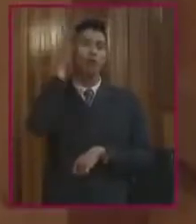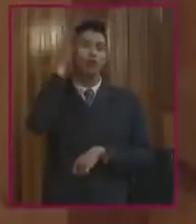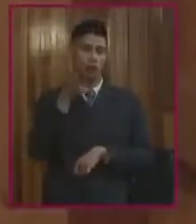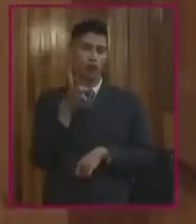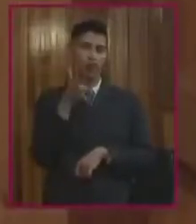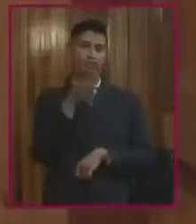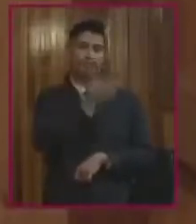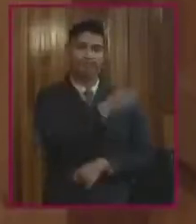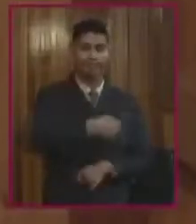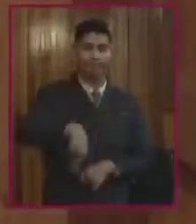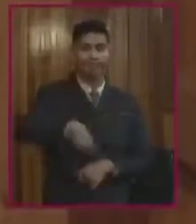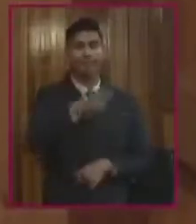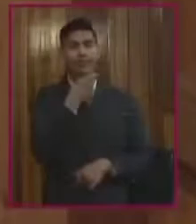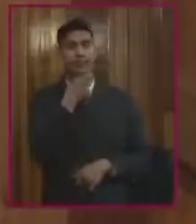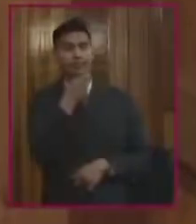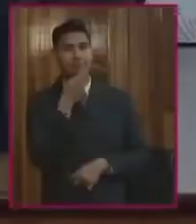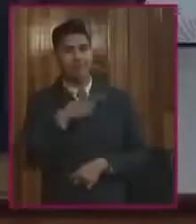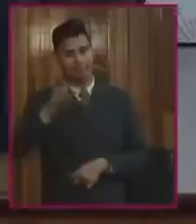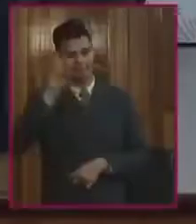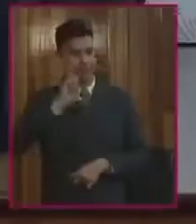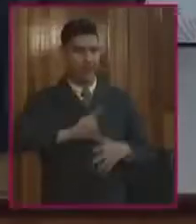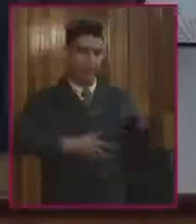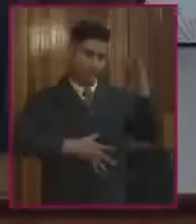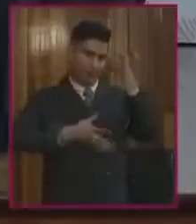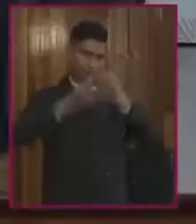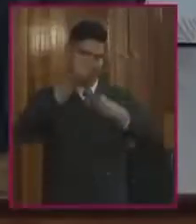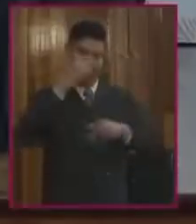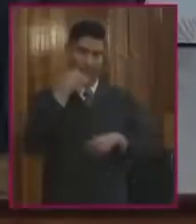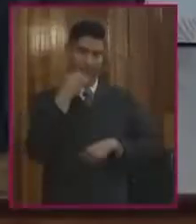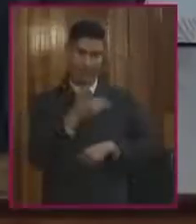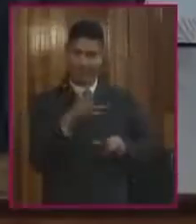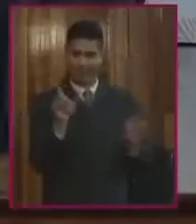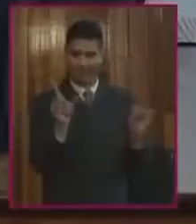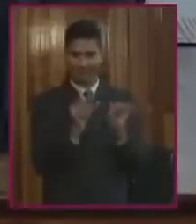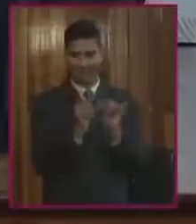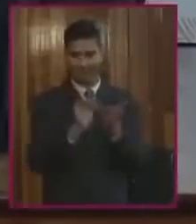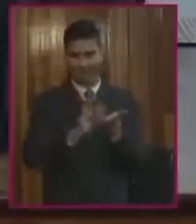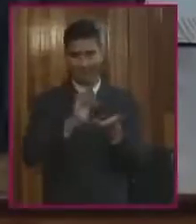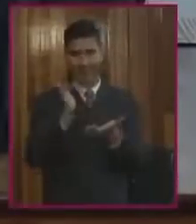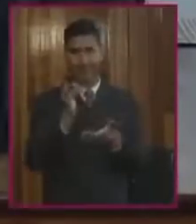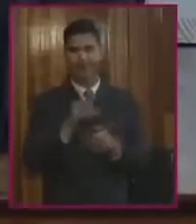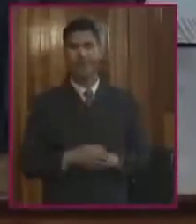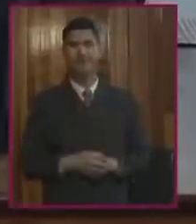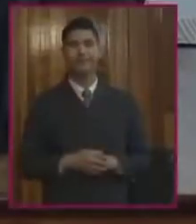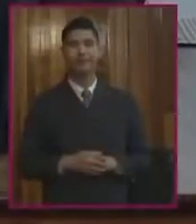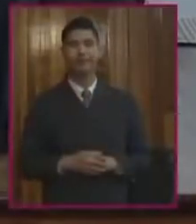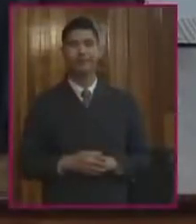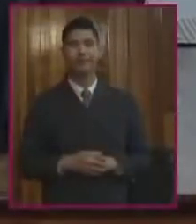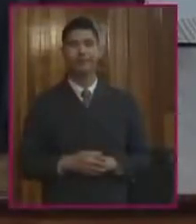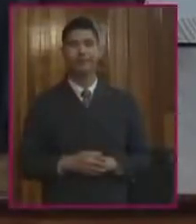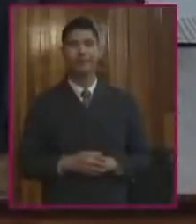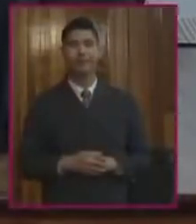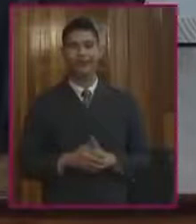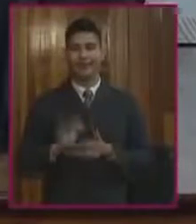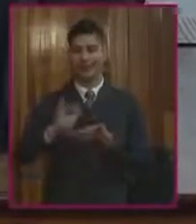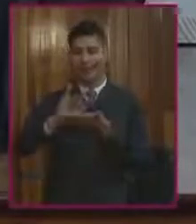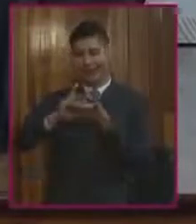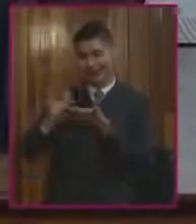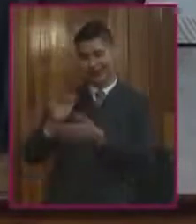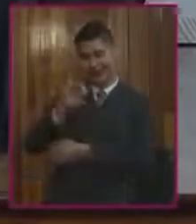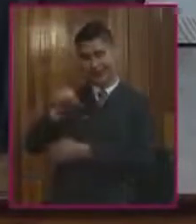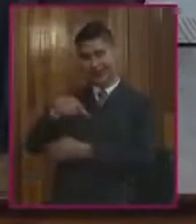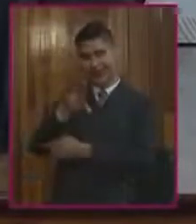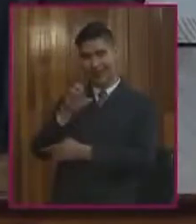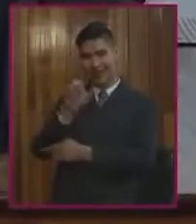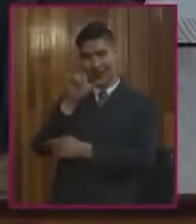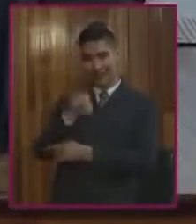idóneos para cualquier nivel educativo en el que estemos enseñando. Y eso es todo. Gracias. Muchas gracias, Jacqueline. Bueno, se